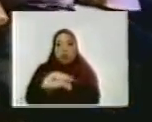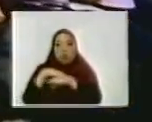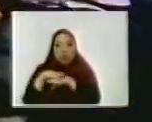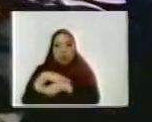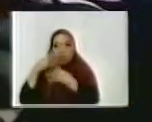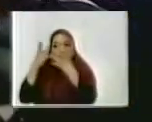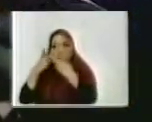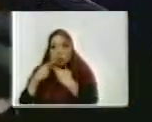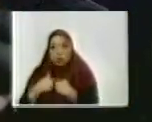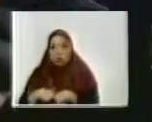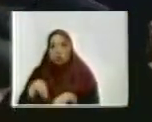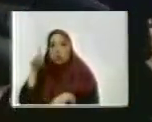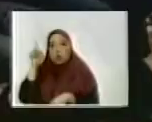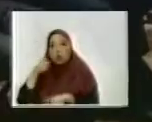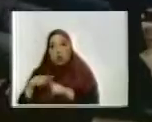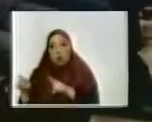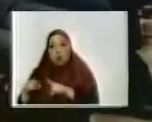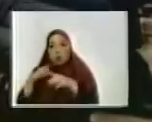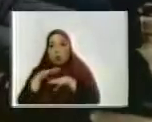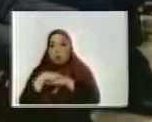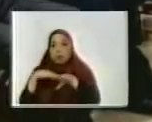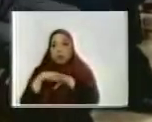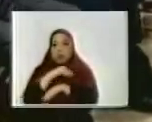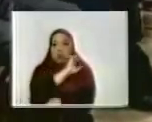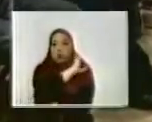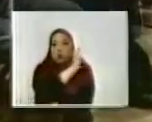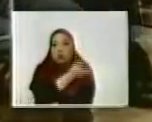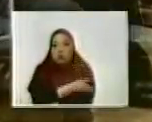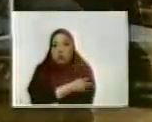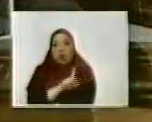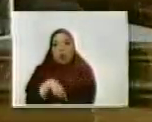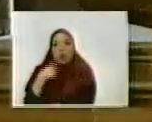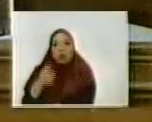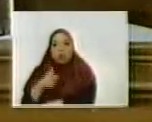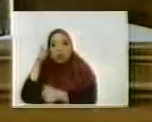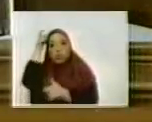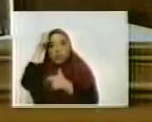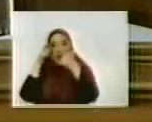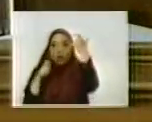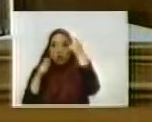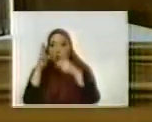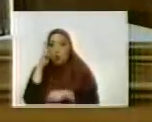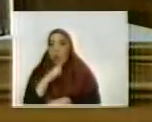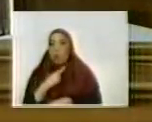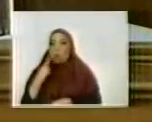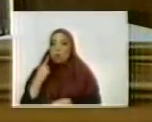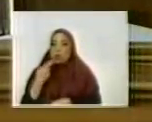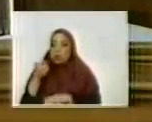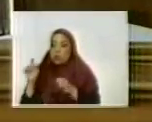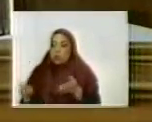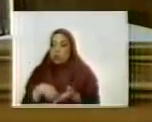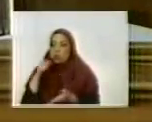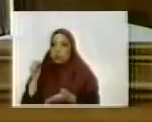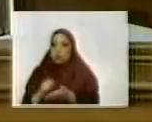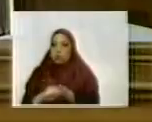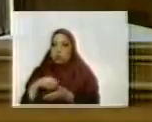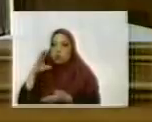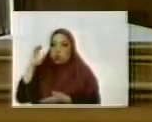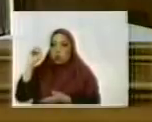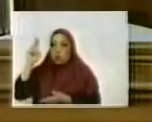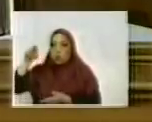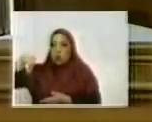Energía Eléctrica, siendo luego propuesto por el comandante Hugo Chávez Frías para ocupar el cargo de Secretario General de la Unión de